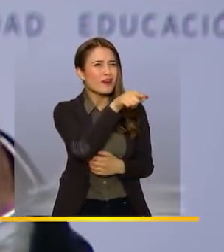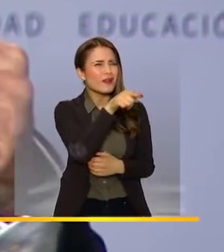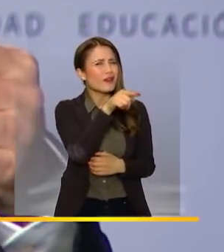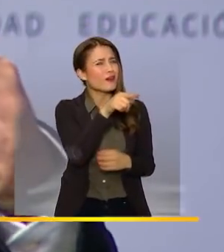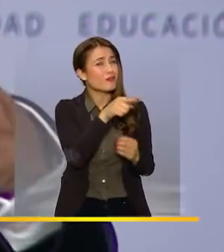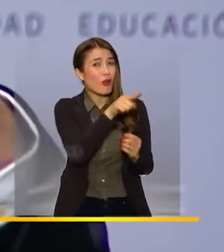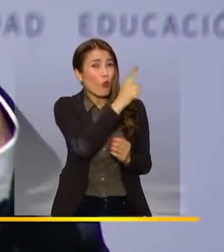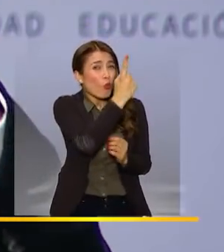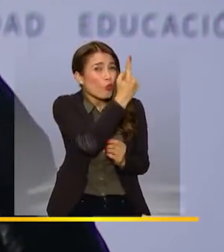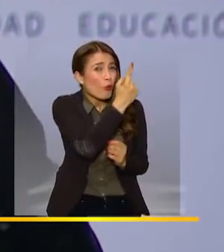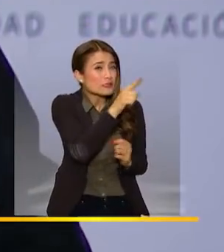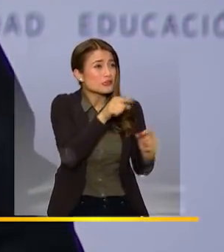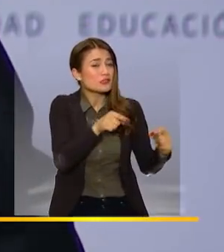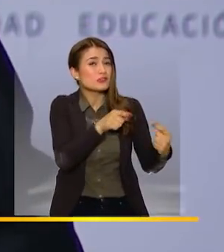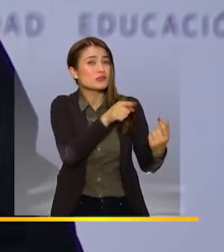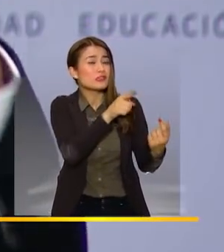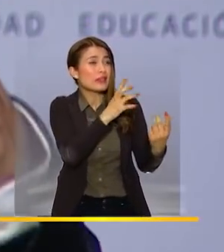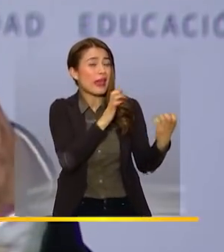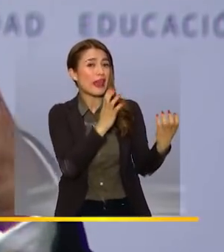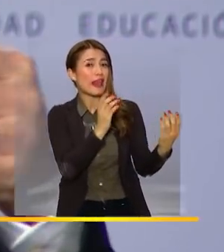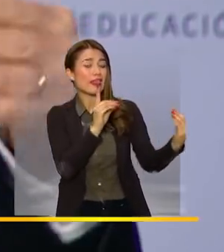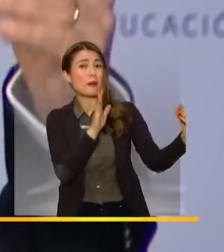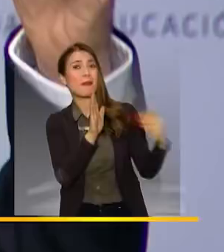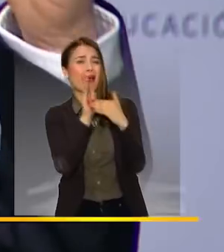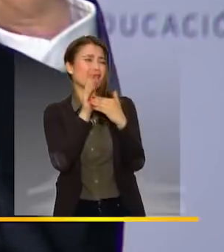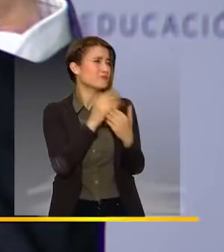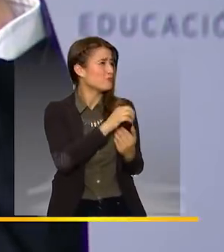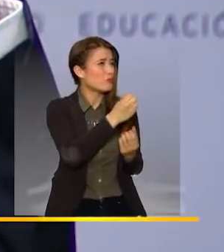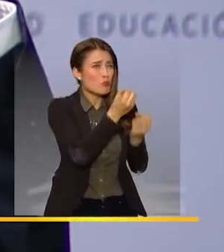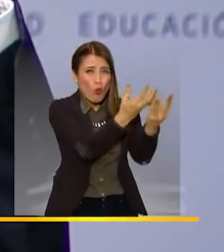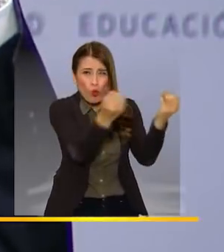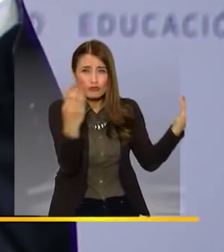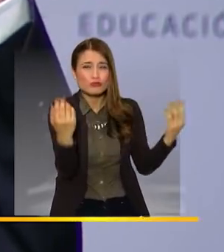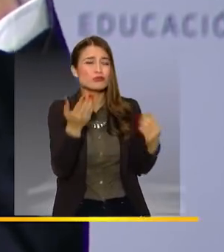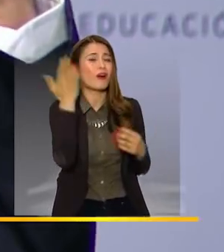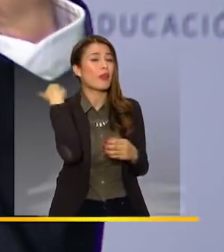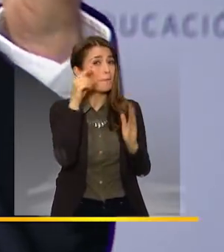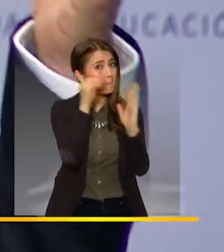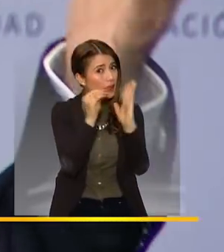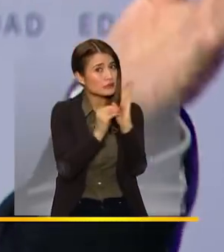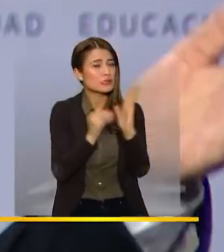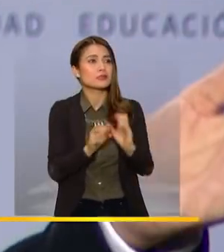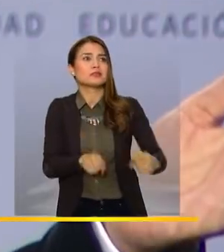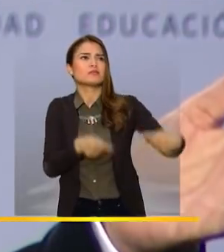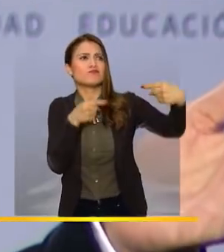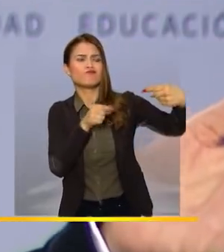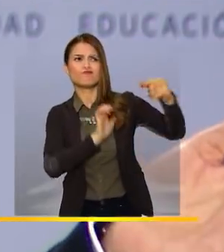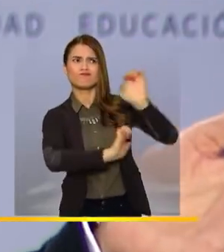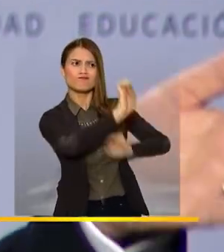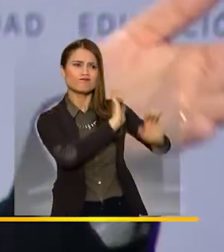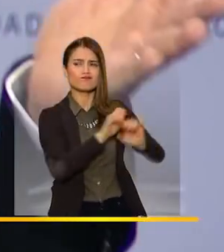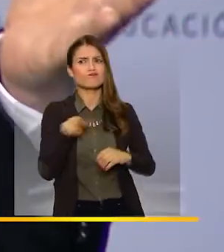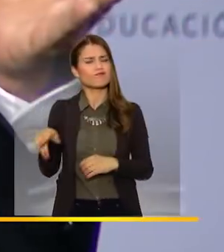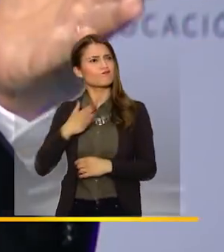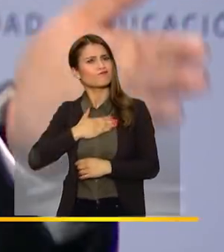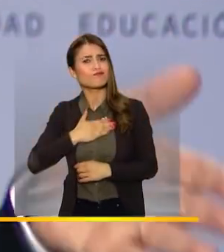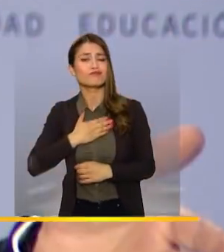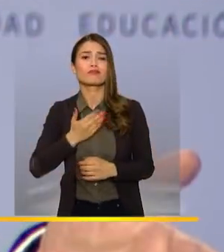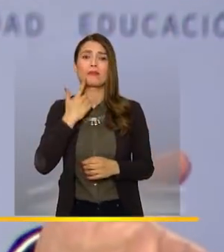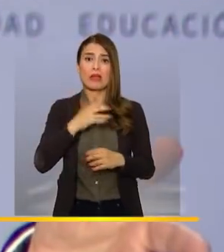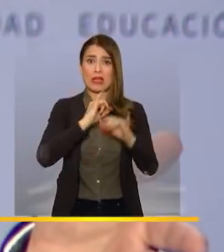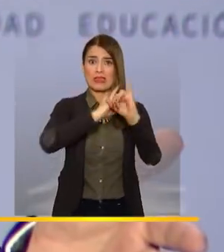tocado librar enormes batallas jurídicas, inclusive en las cortes internacionales, en las